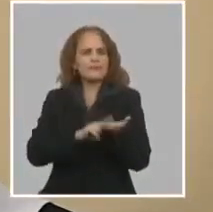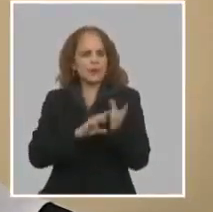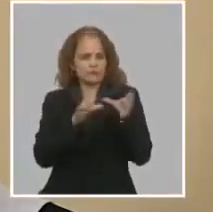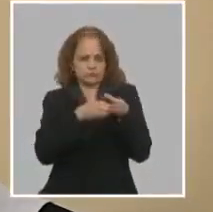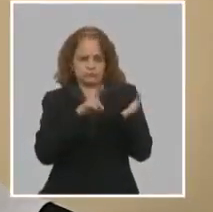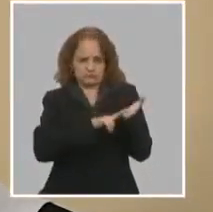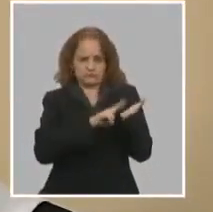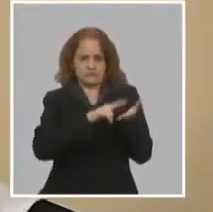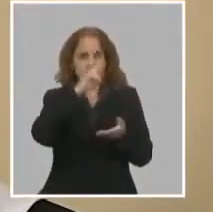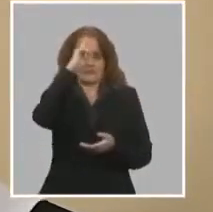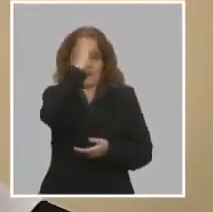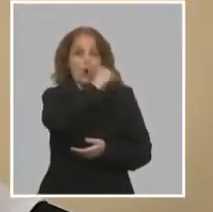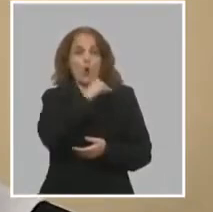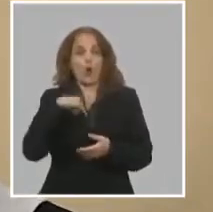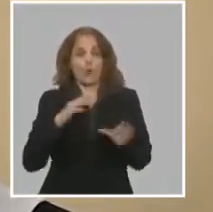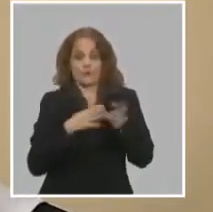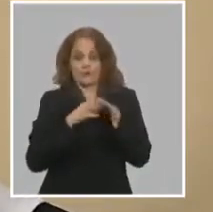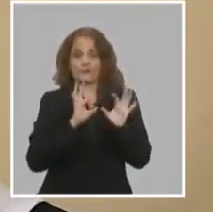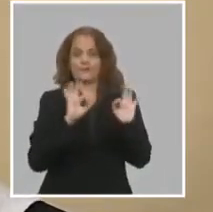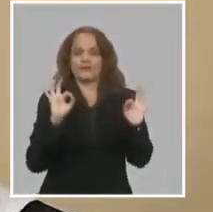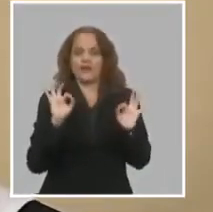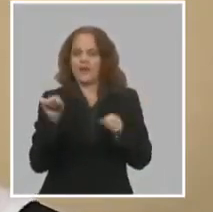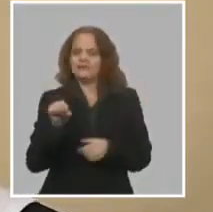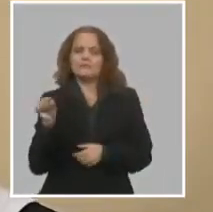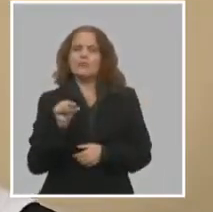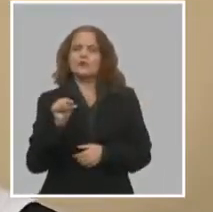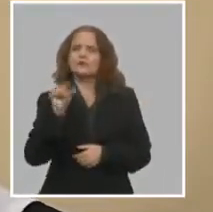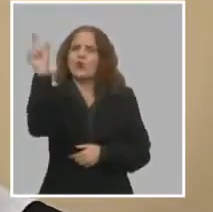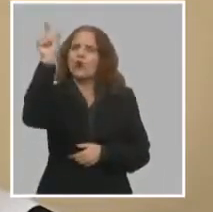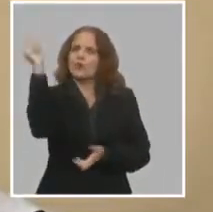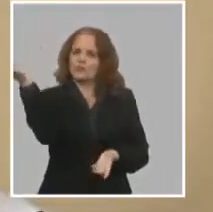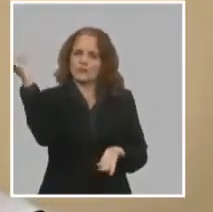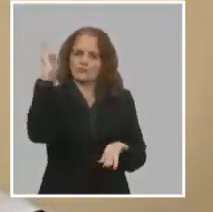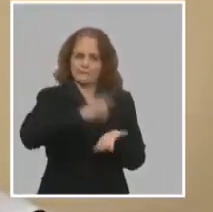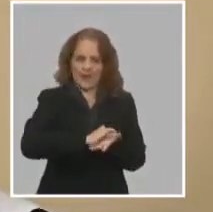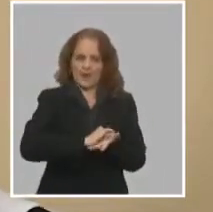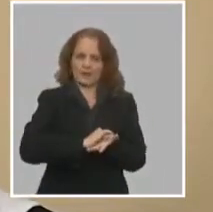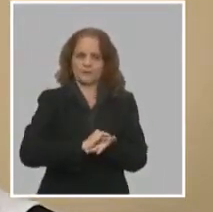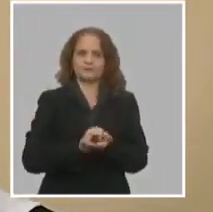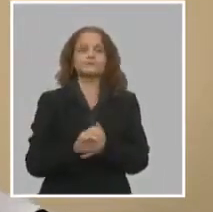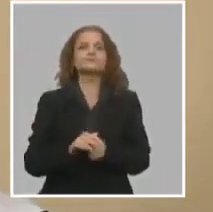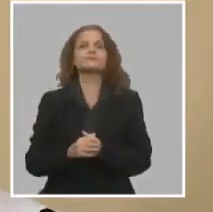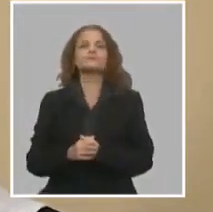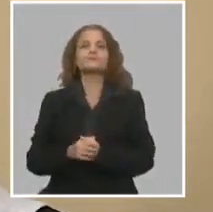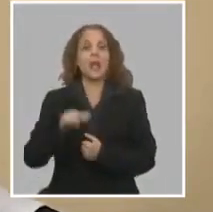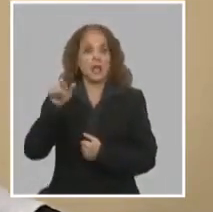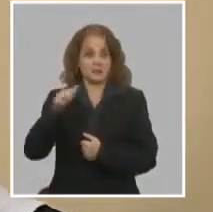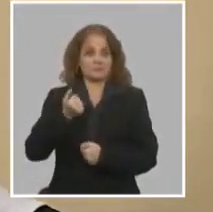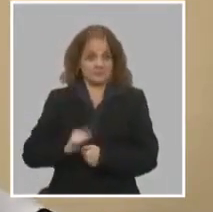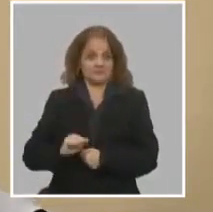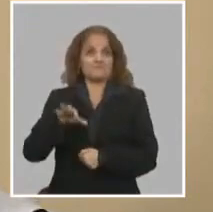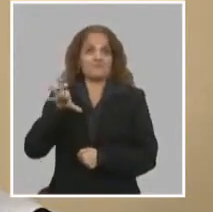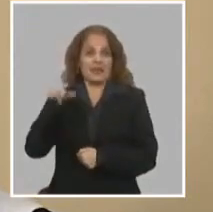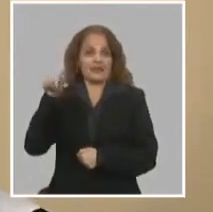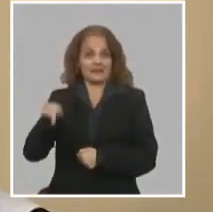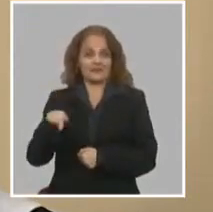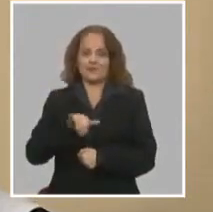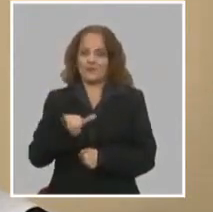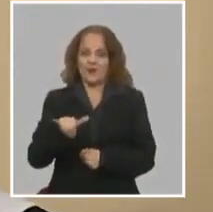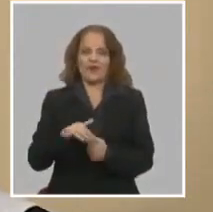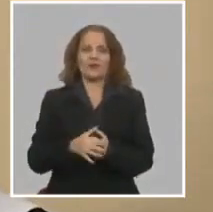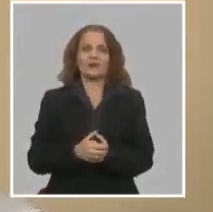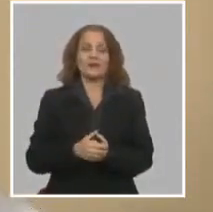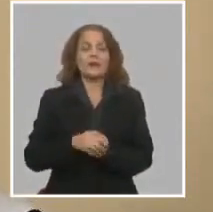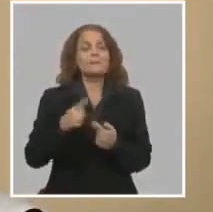del contingente Henry Riff que acaba de regresar de Andorra, doctor Carlos Iglesias, pinareño, que en estos momentos